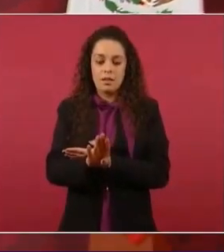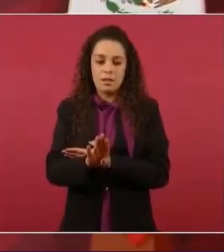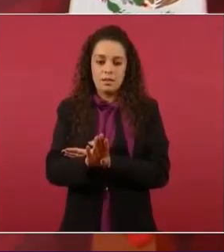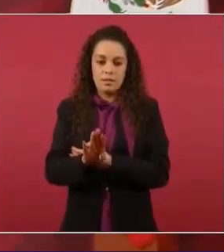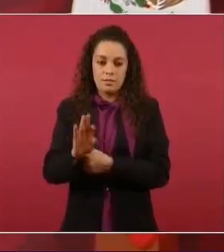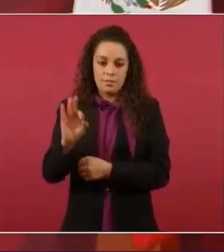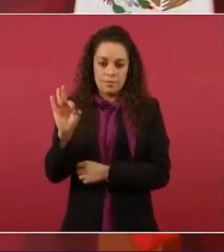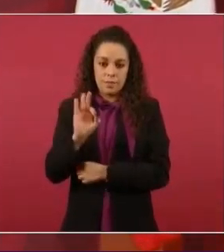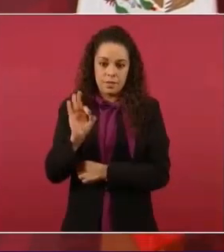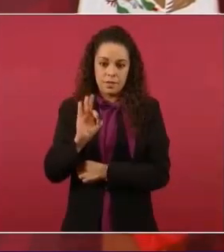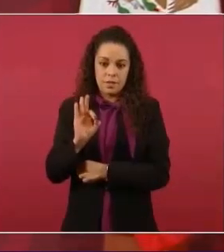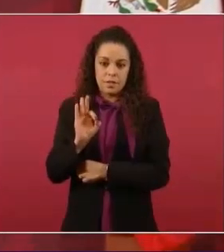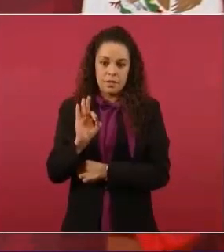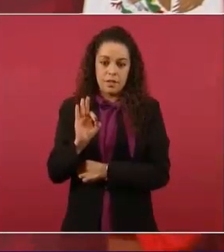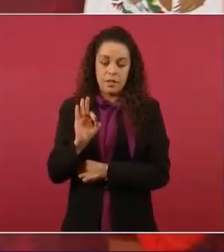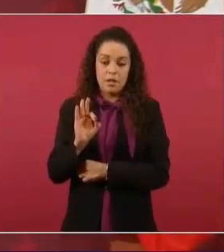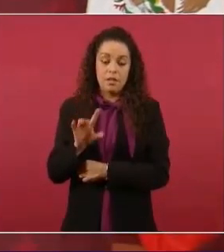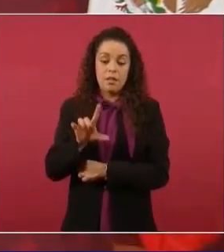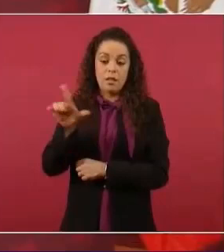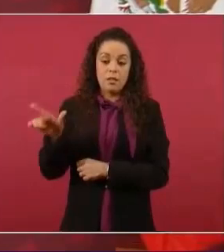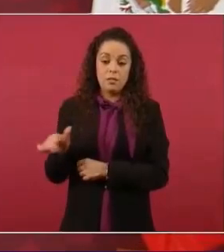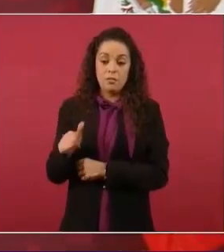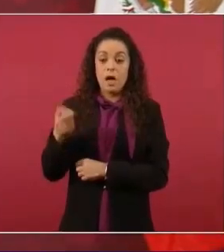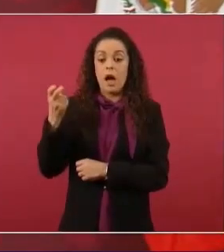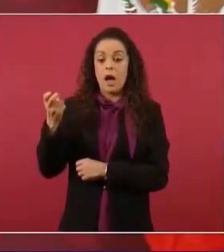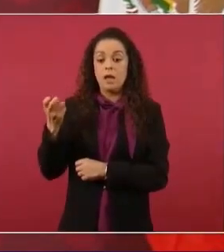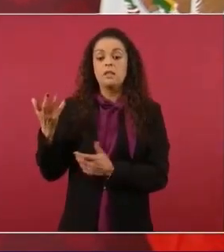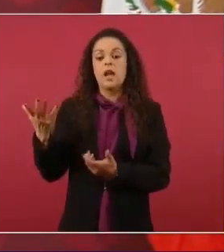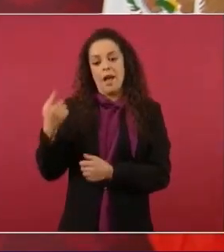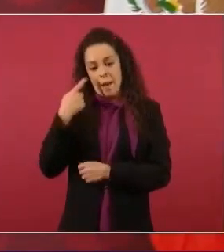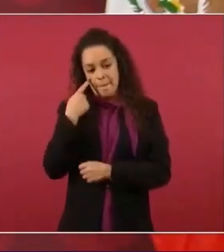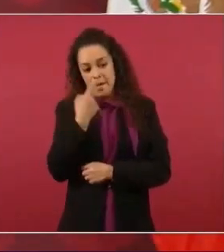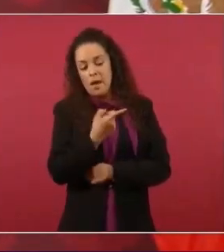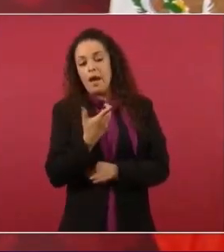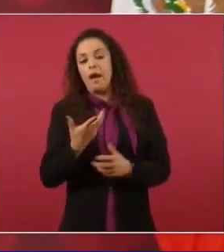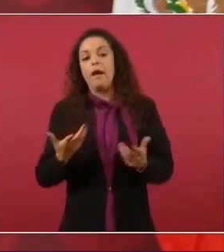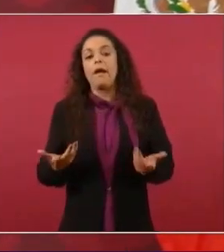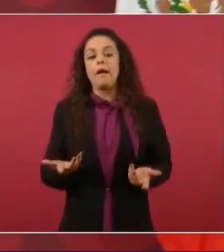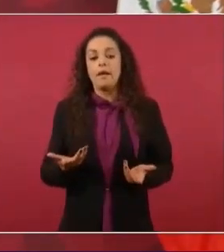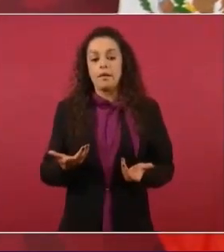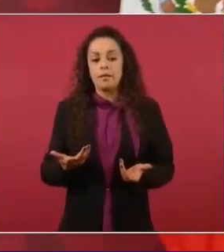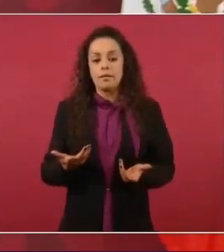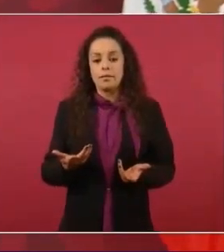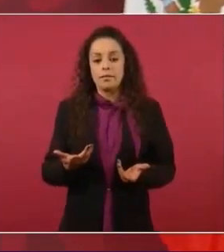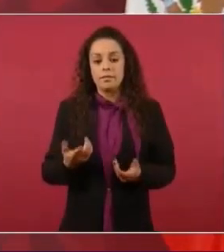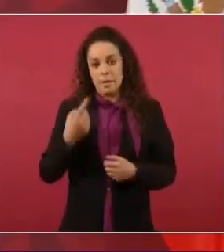a utilizar eso, ¿no?, como pretexto,